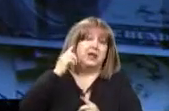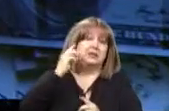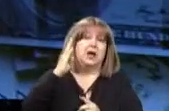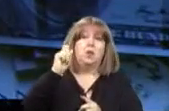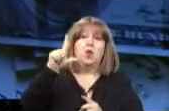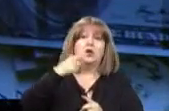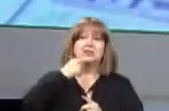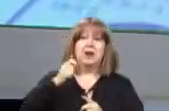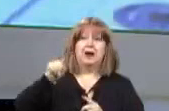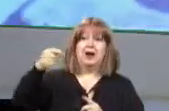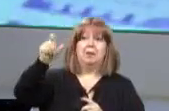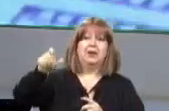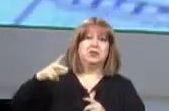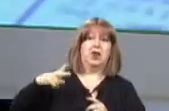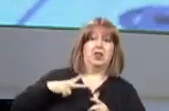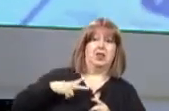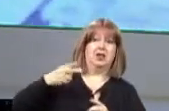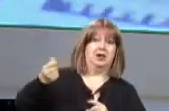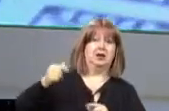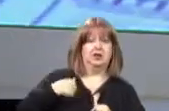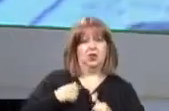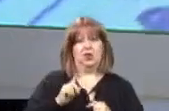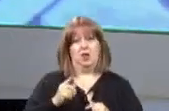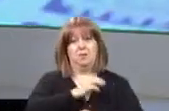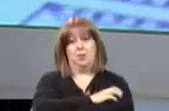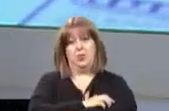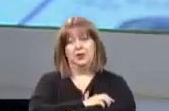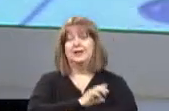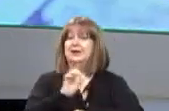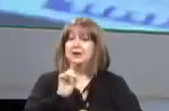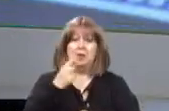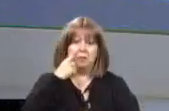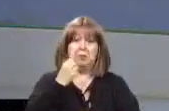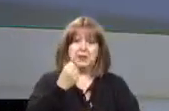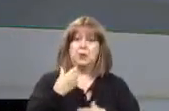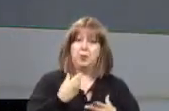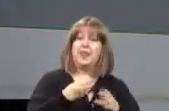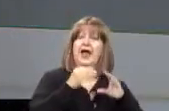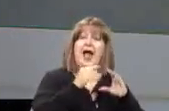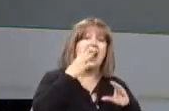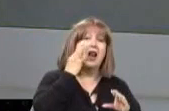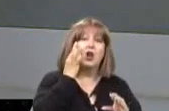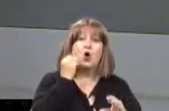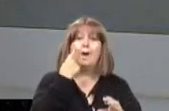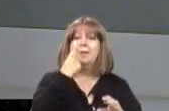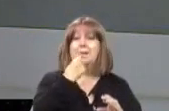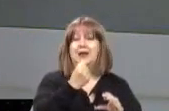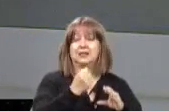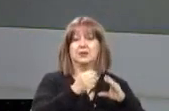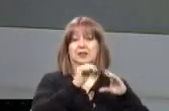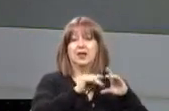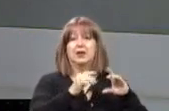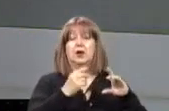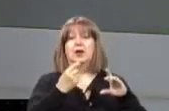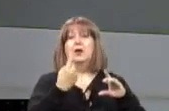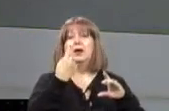tiene mucha plata y uh-huh. que, bueno, necesita invertirla porque tiene muchos pesos. Claro, cuando vos empezás a invertir, aunque sean 1.000 pesos, esos 1.000 pesos te generan en un